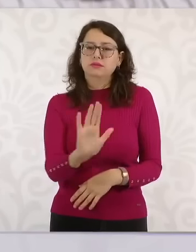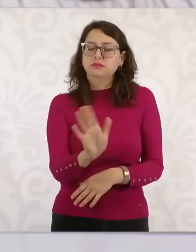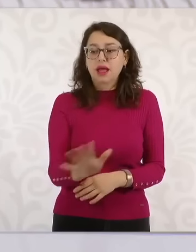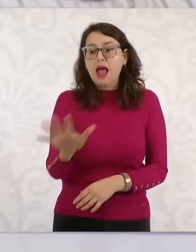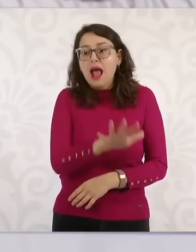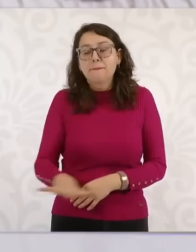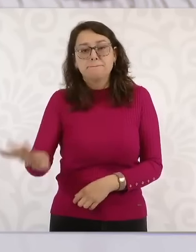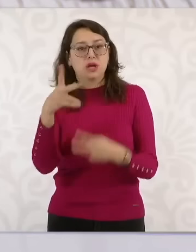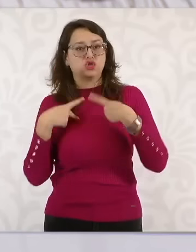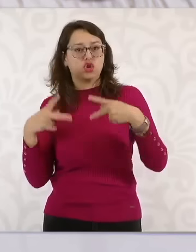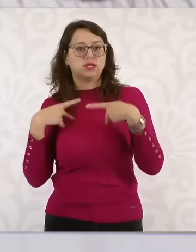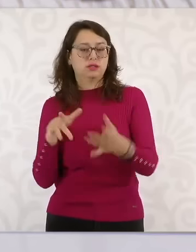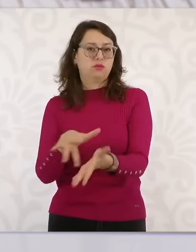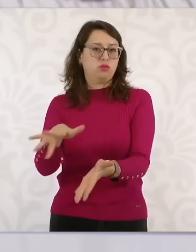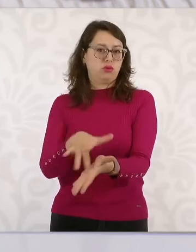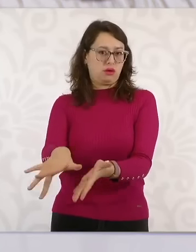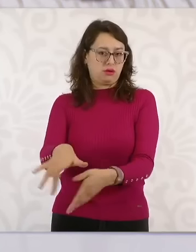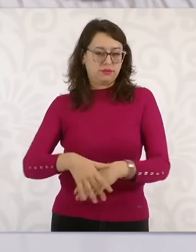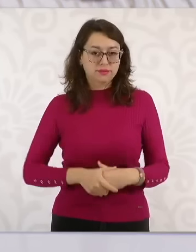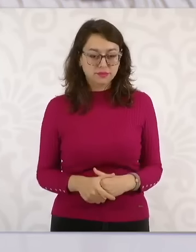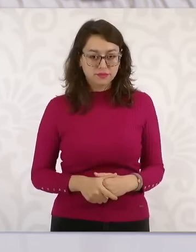de Cuba.